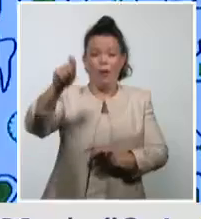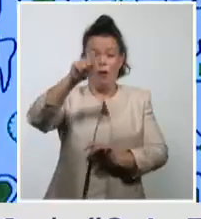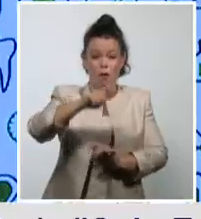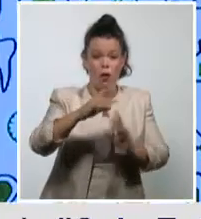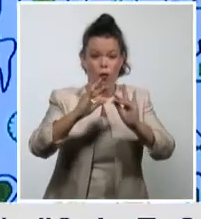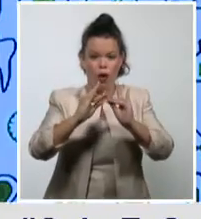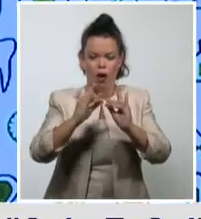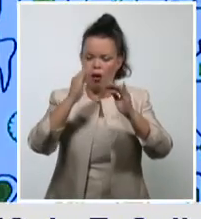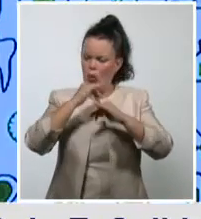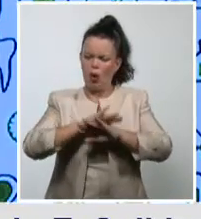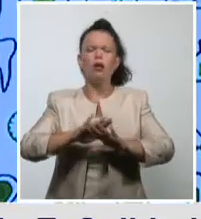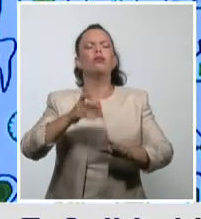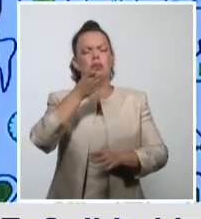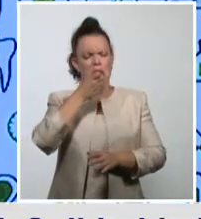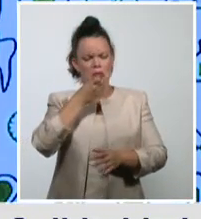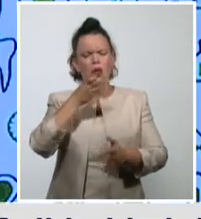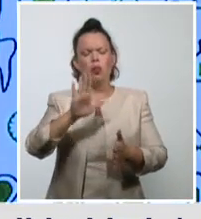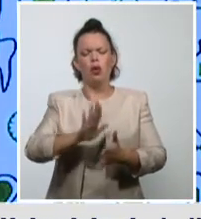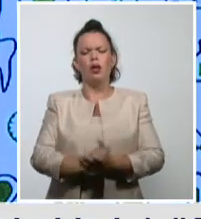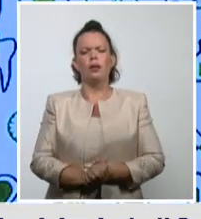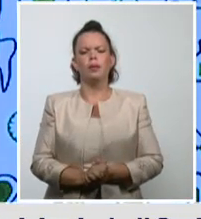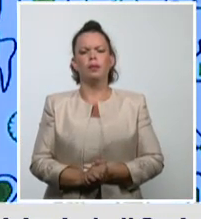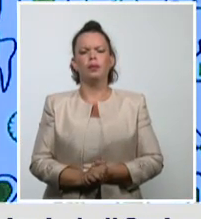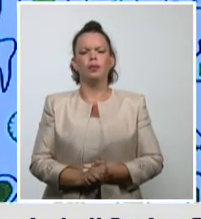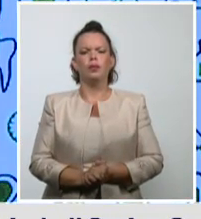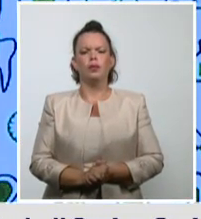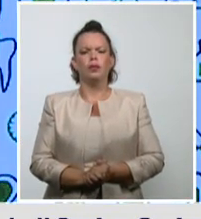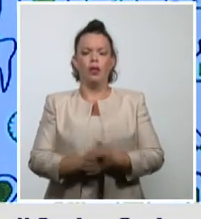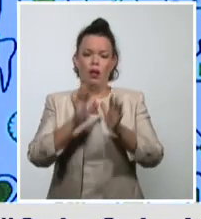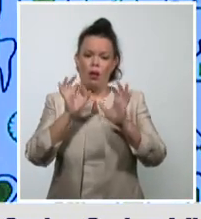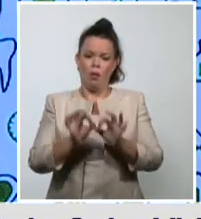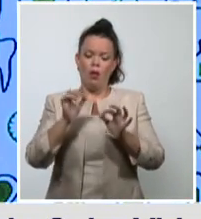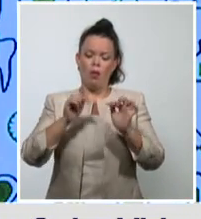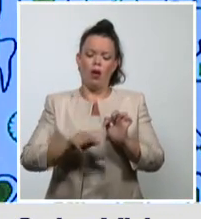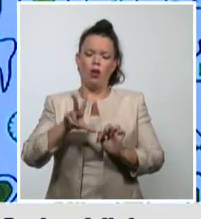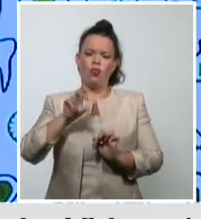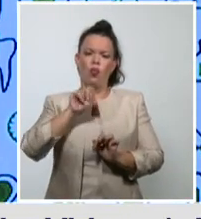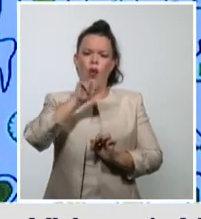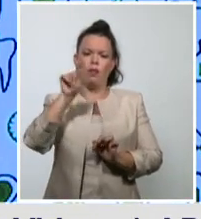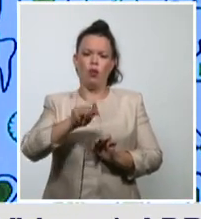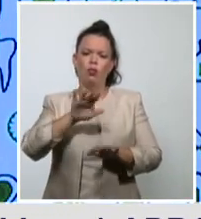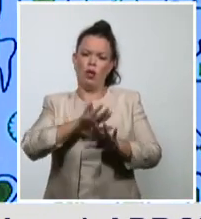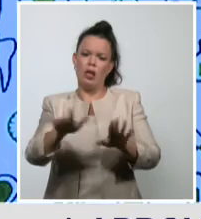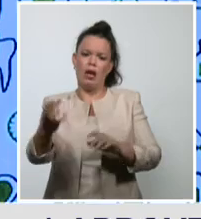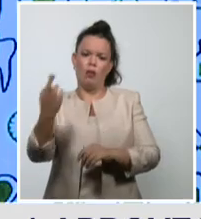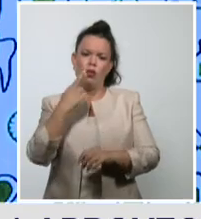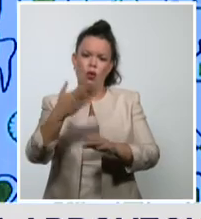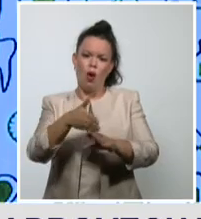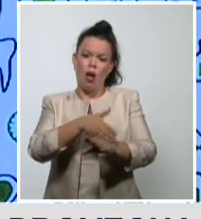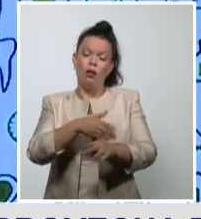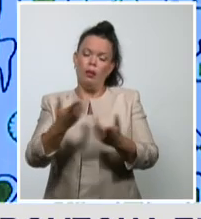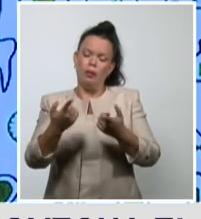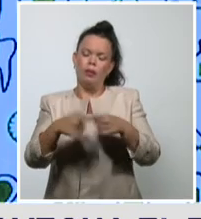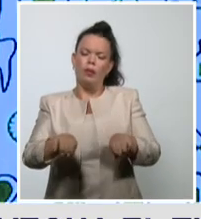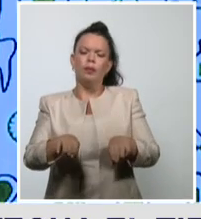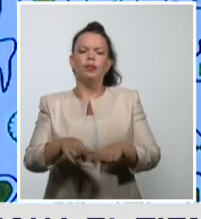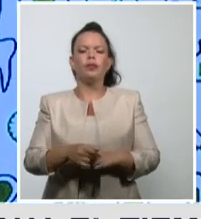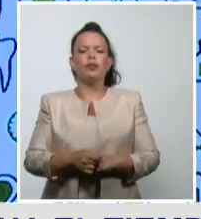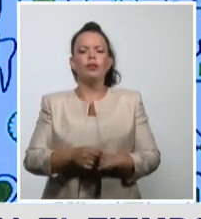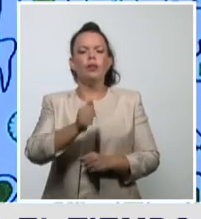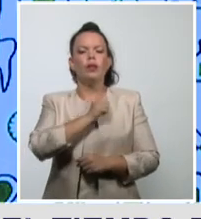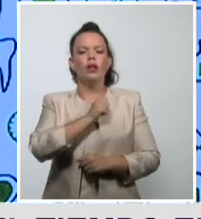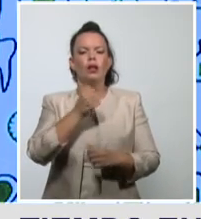la siguiente pregunta también de Cuba Plus, ya usted la respondía en esta respuesta que nos acaba de dar, también es un interés de algunos periodistas del